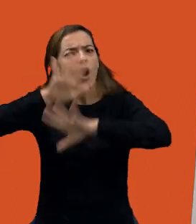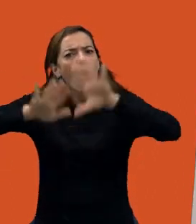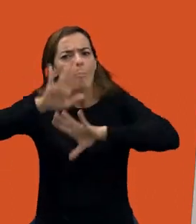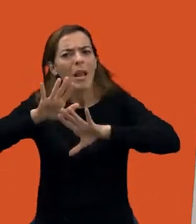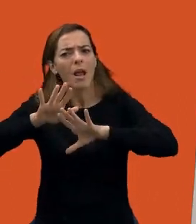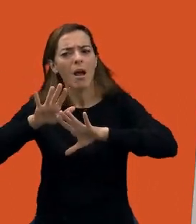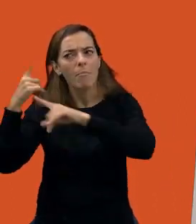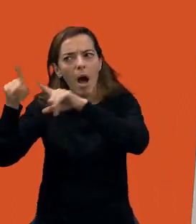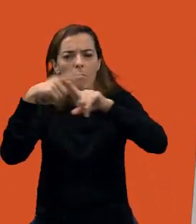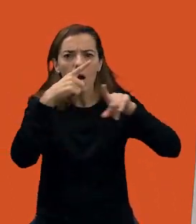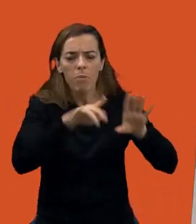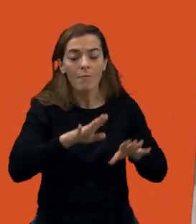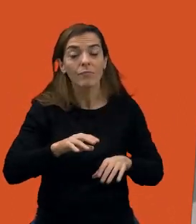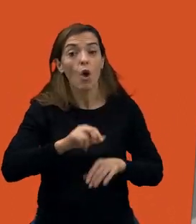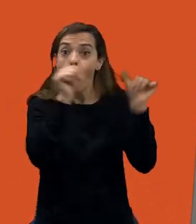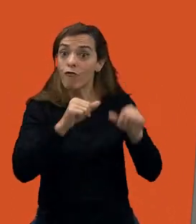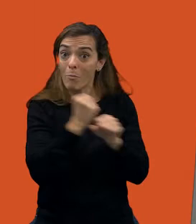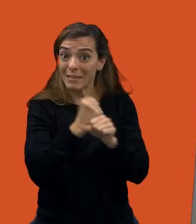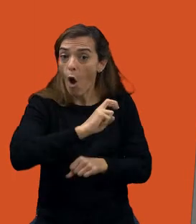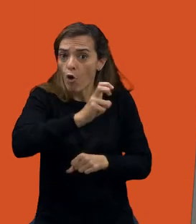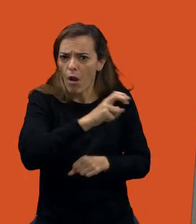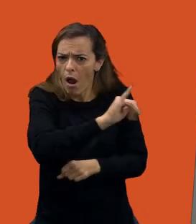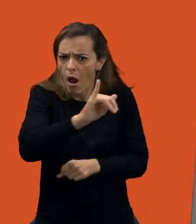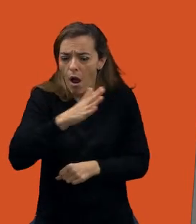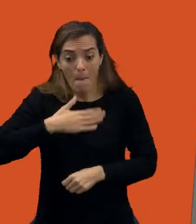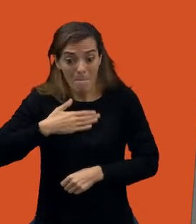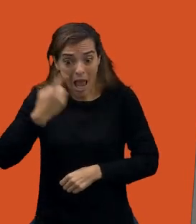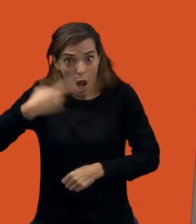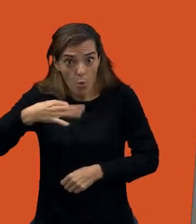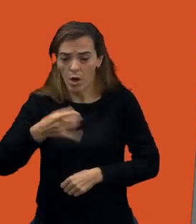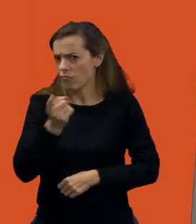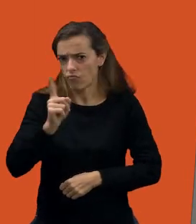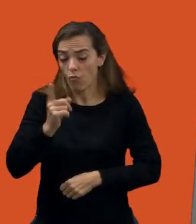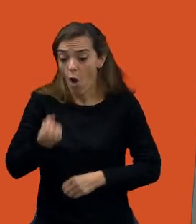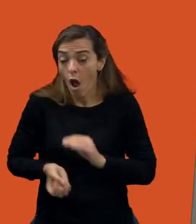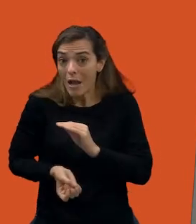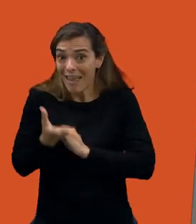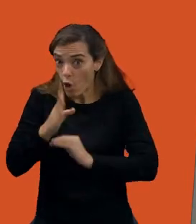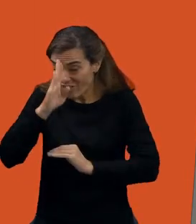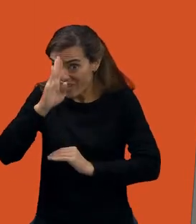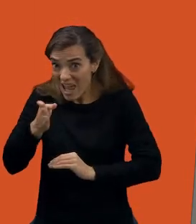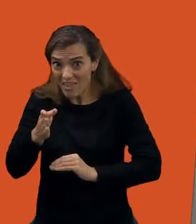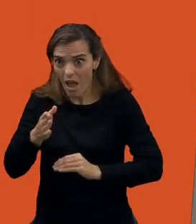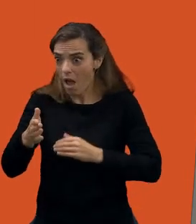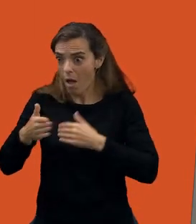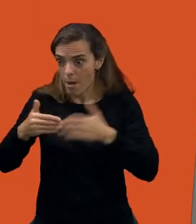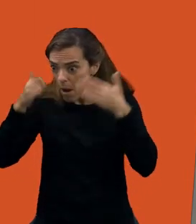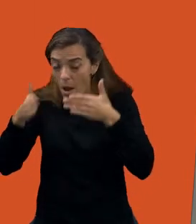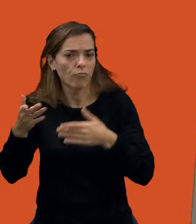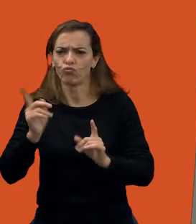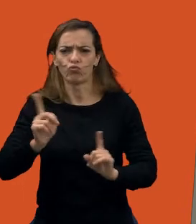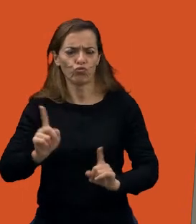mismo. Y eso no quita que haya otras maneras de trabajar, es decir, no es la única la creación directa con las